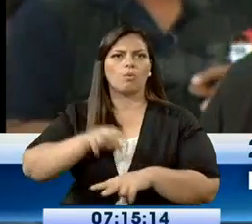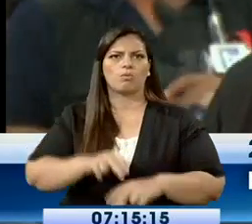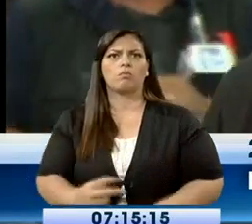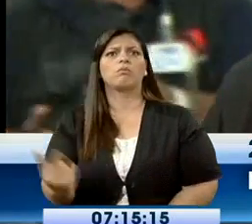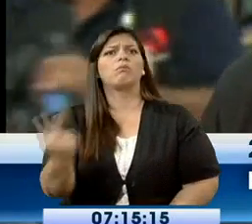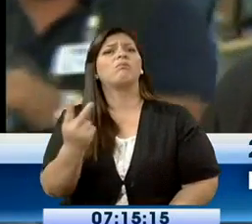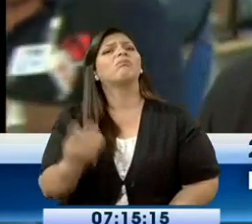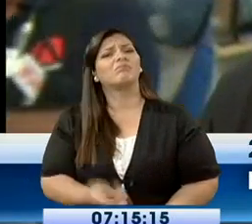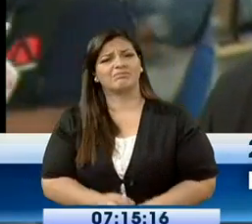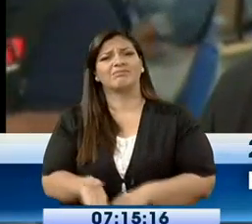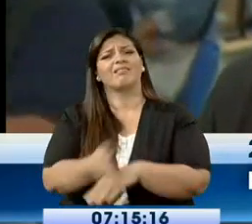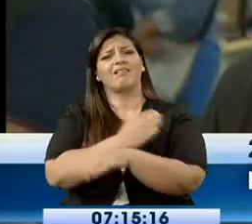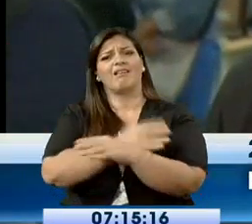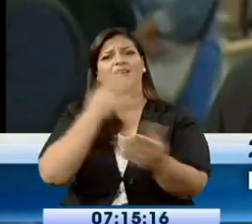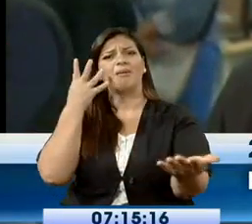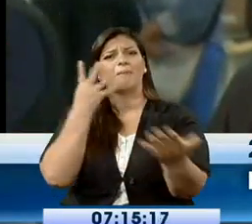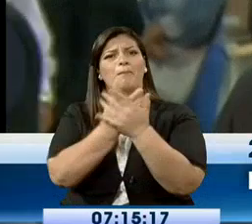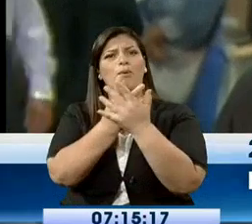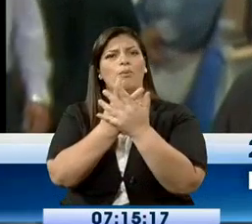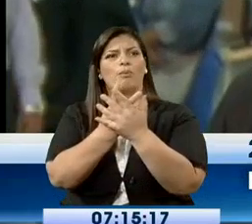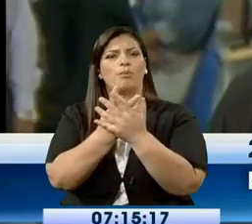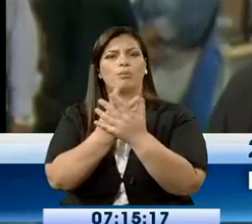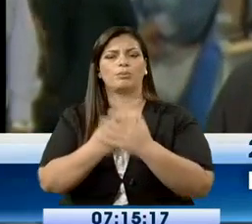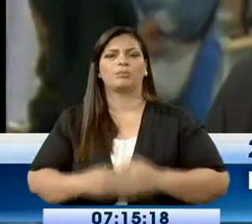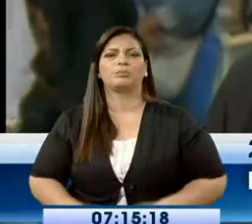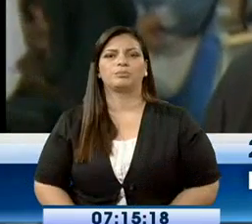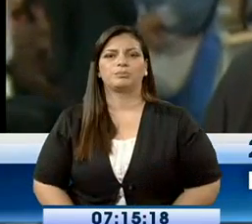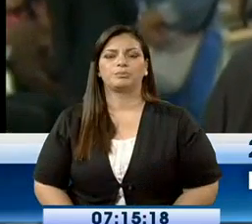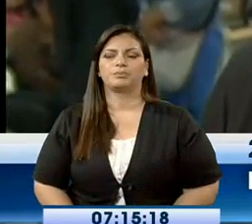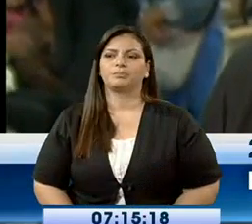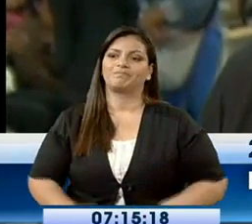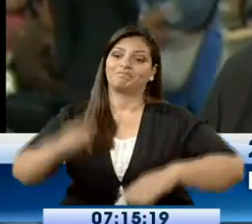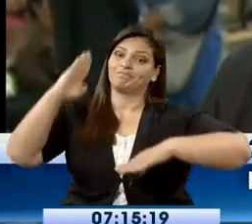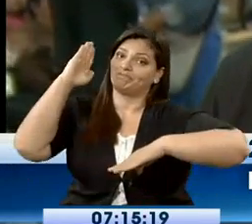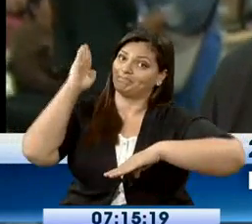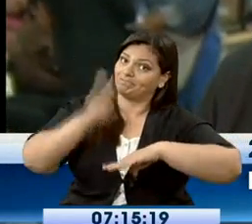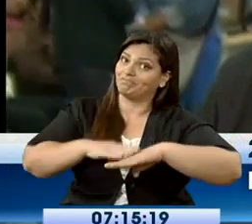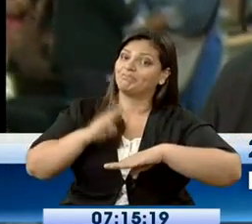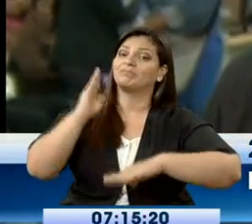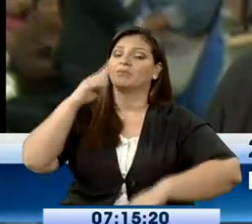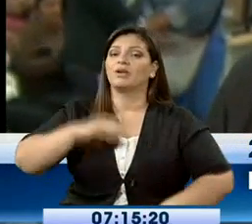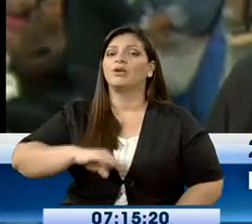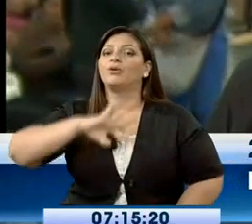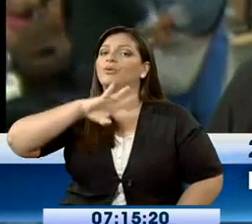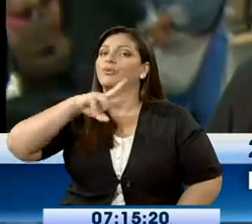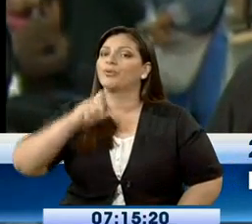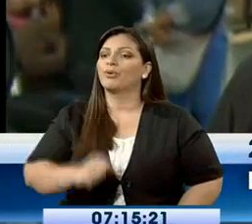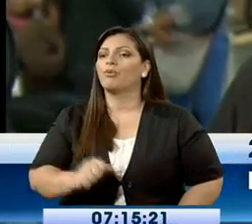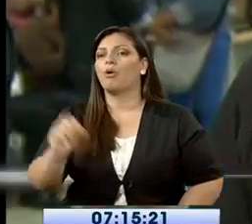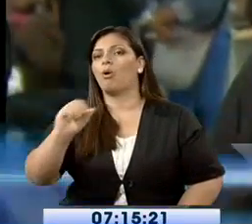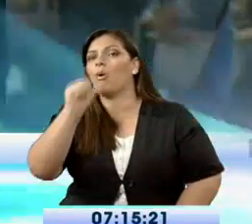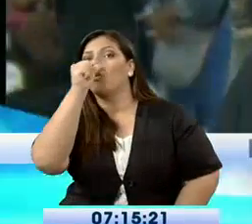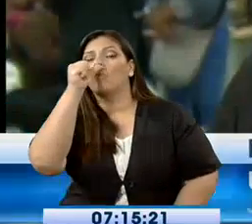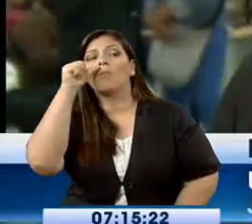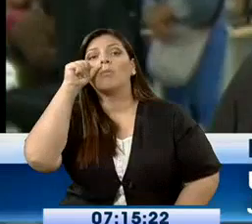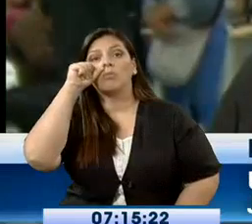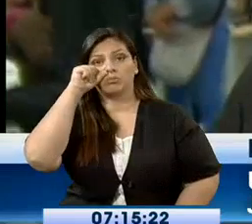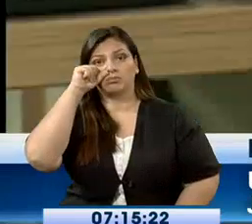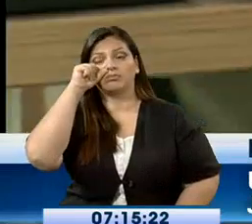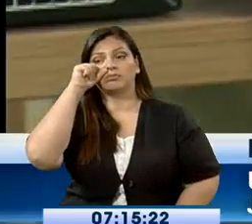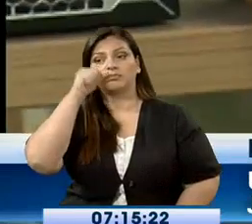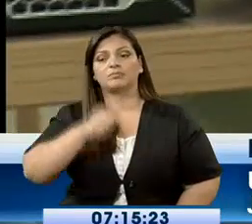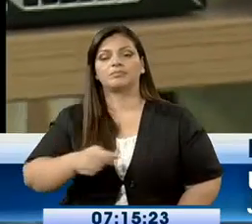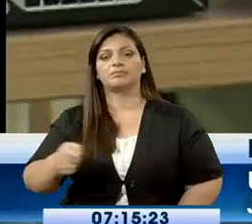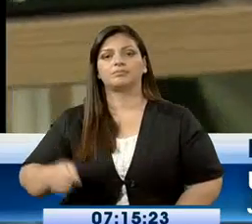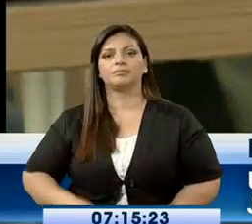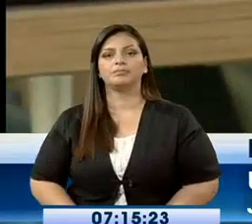historial, tienen antecedentes ya de detenciones por hurto, por robo y por posesión de sustancias sujetas a fiscalización.